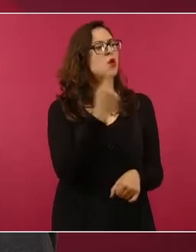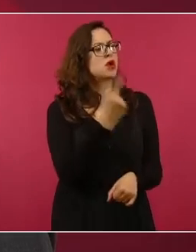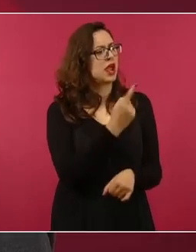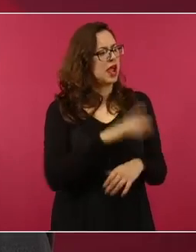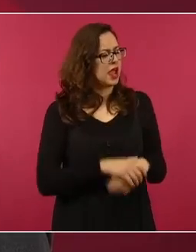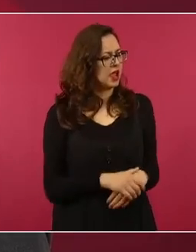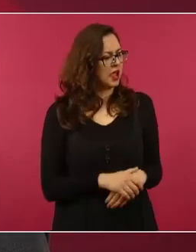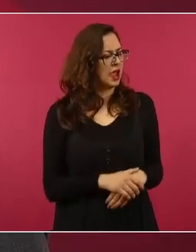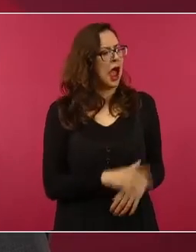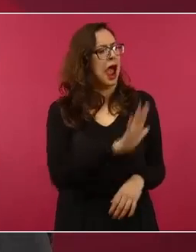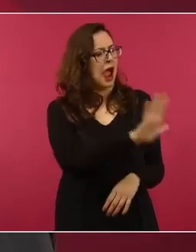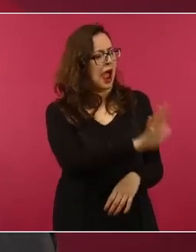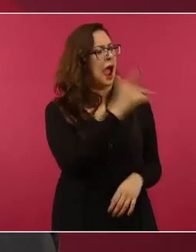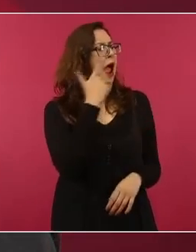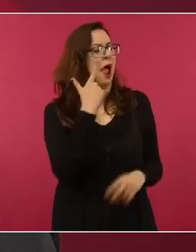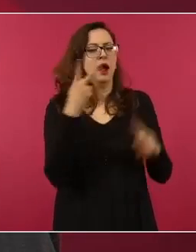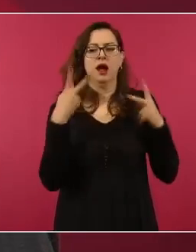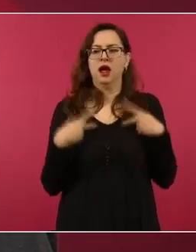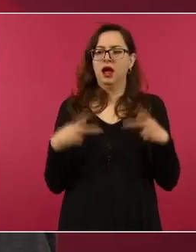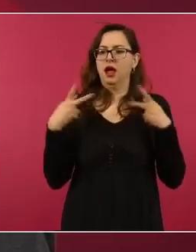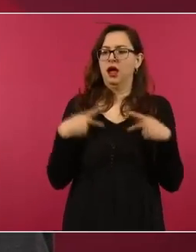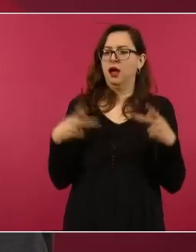recogemos los sentimientos de la gente?